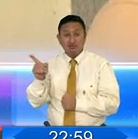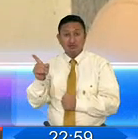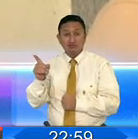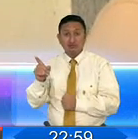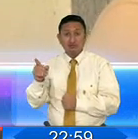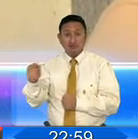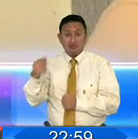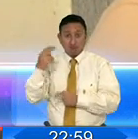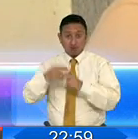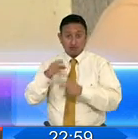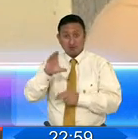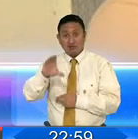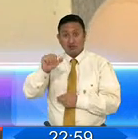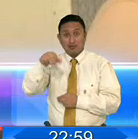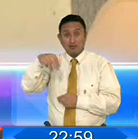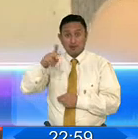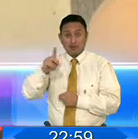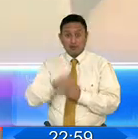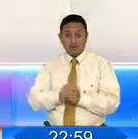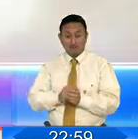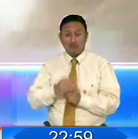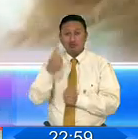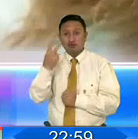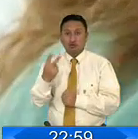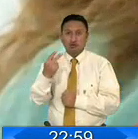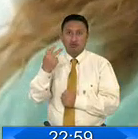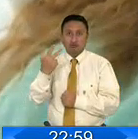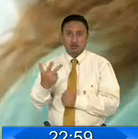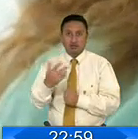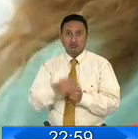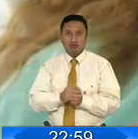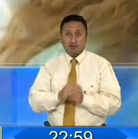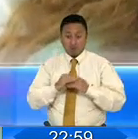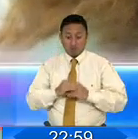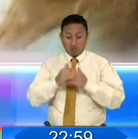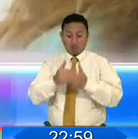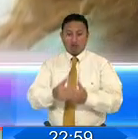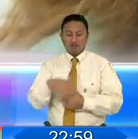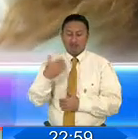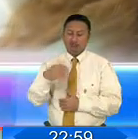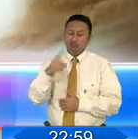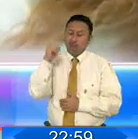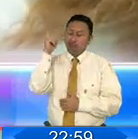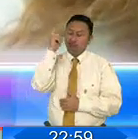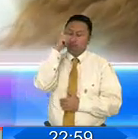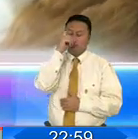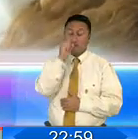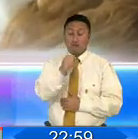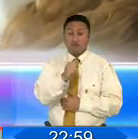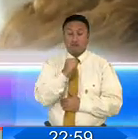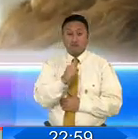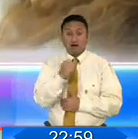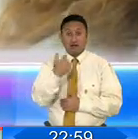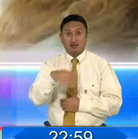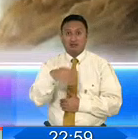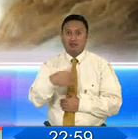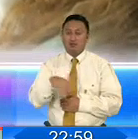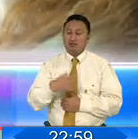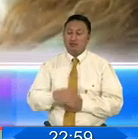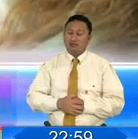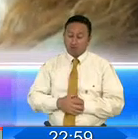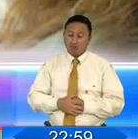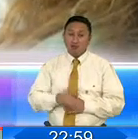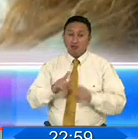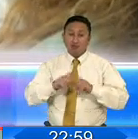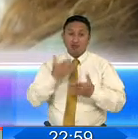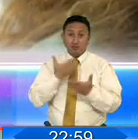Verdes, somos de dos, de tres, así. Mi embarazo ha sido duro, complicado, pero gracias